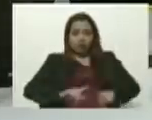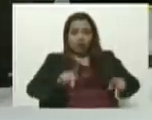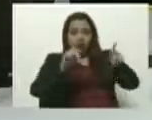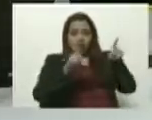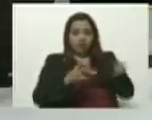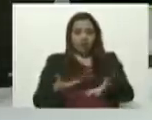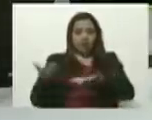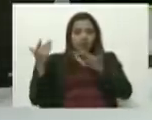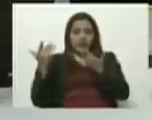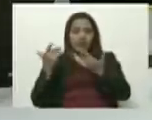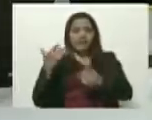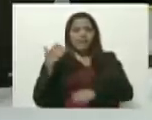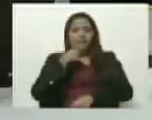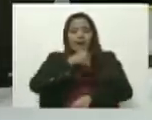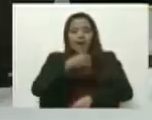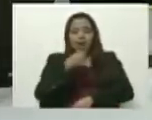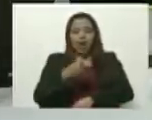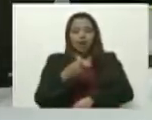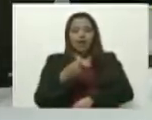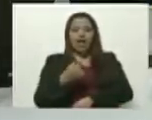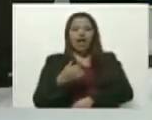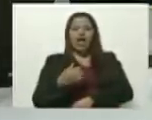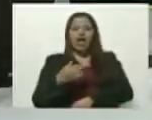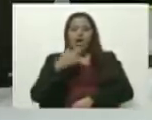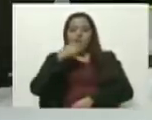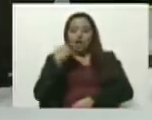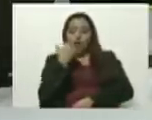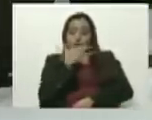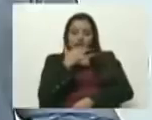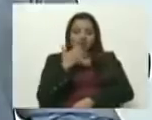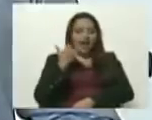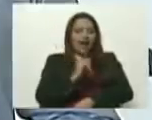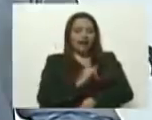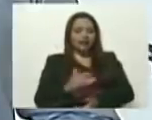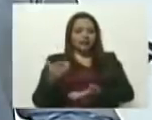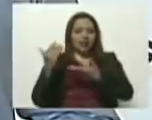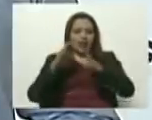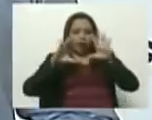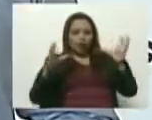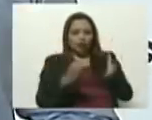vamos a hacer con roger villegas quien se encuentra en la concha acústica del parque alí primera